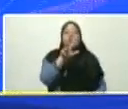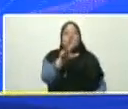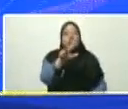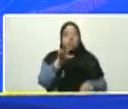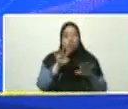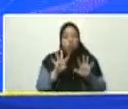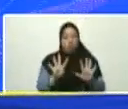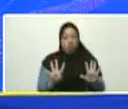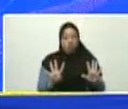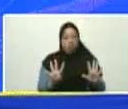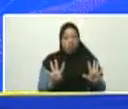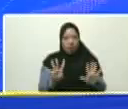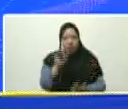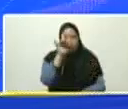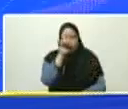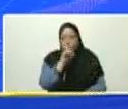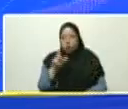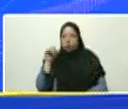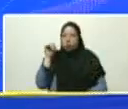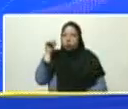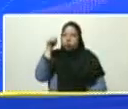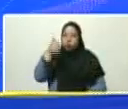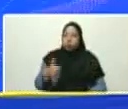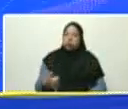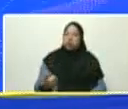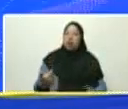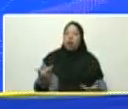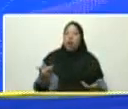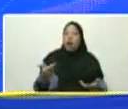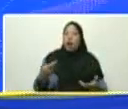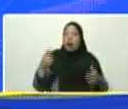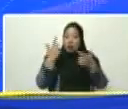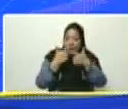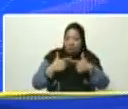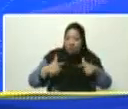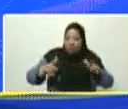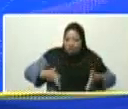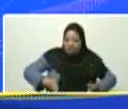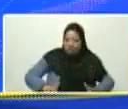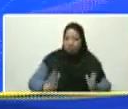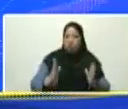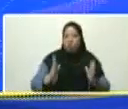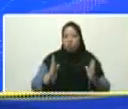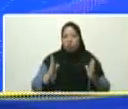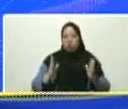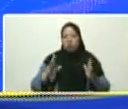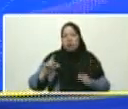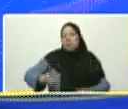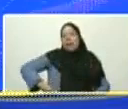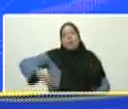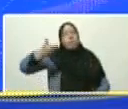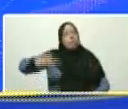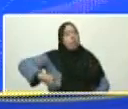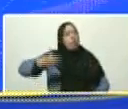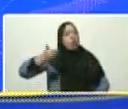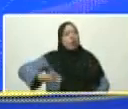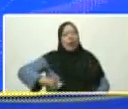239 años cumple nuestro libertador. Hoy más vigente que